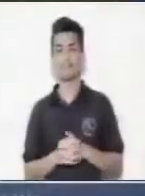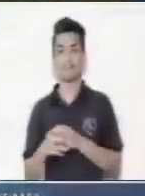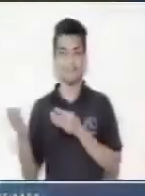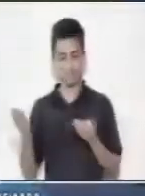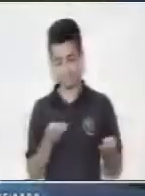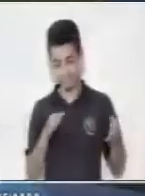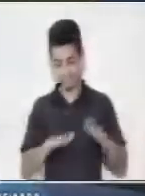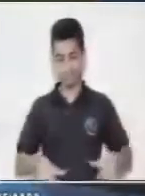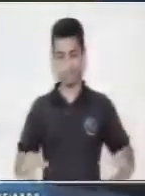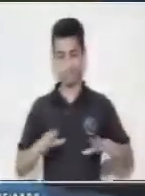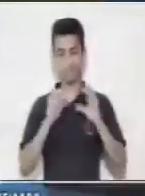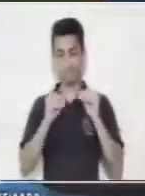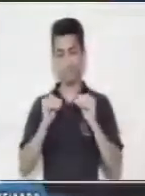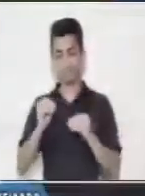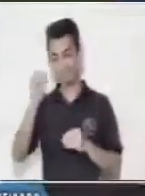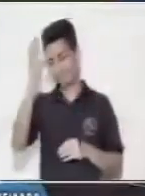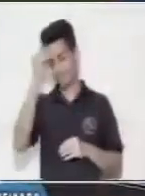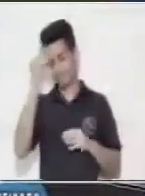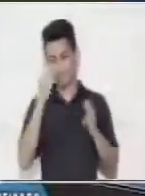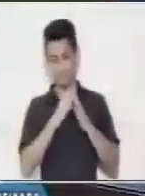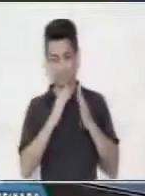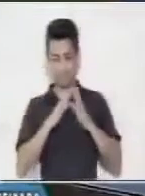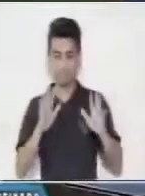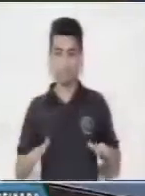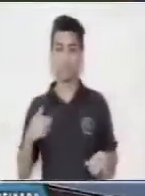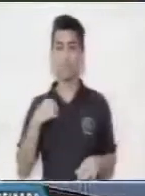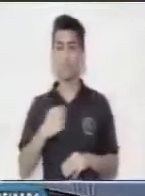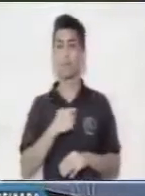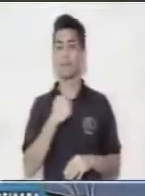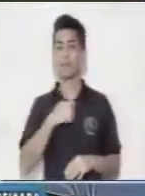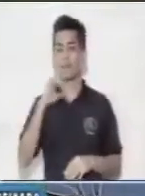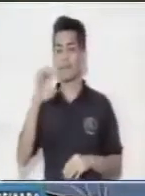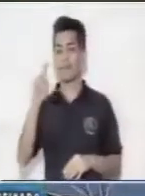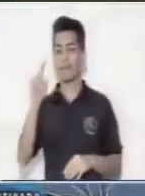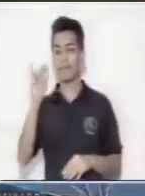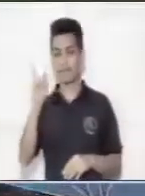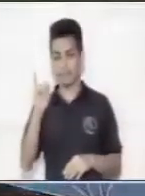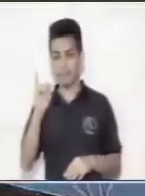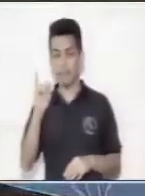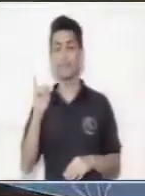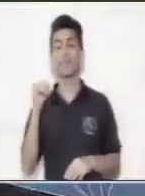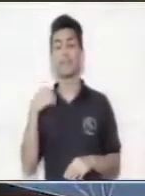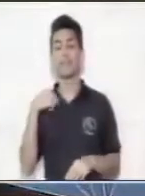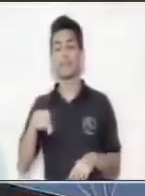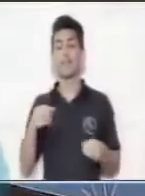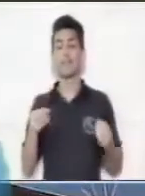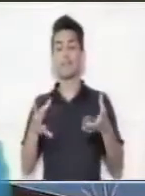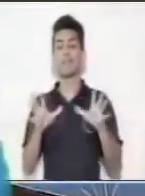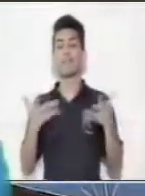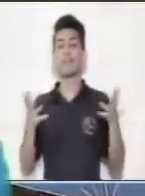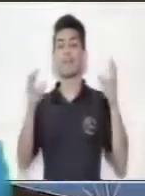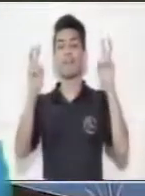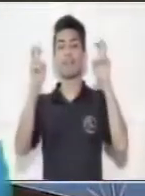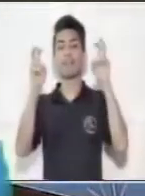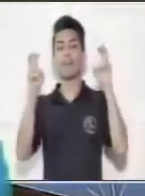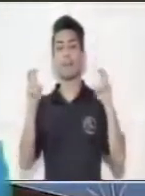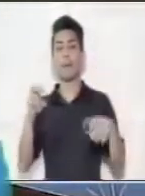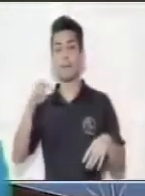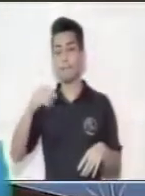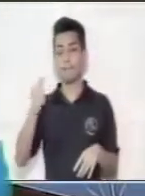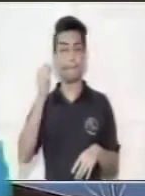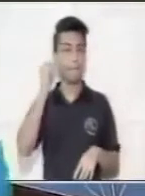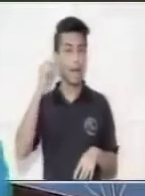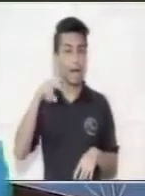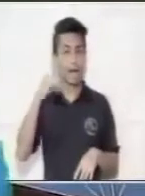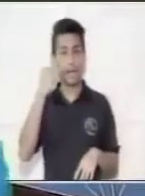Bienvenida a este espacio educativo Aprende en Casa. Soy Edinova y en esta oportunidad desarrollaré el tema magnitudes